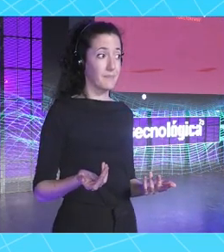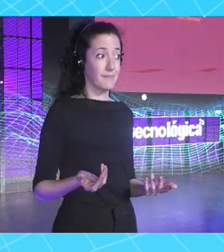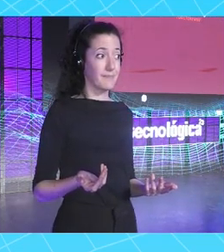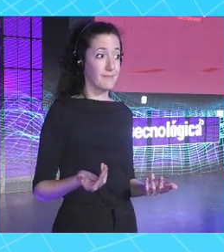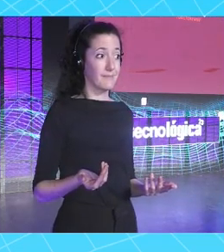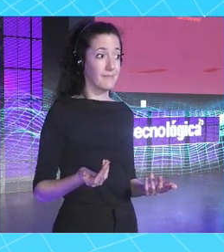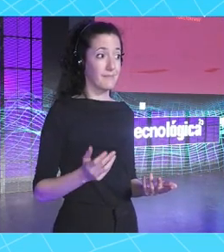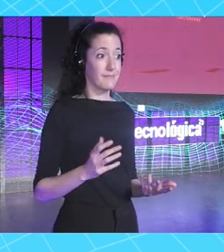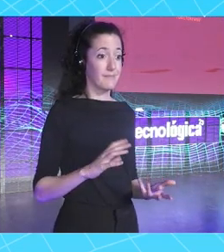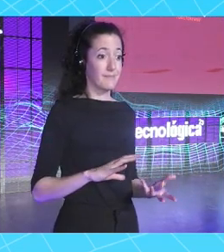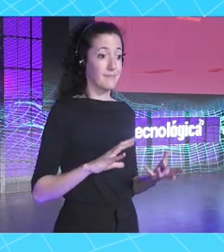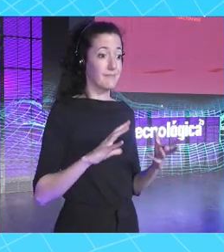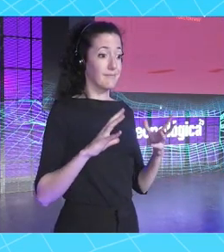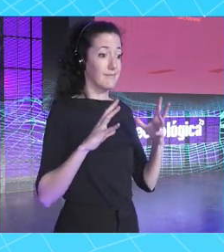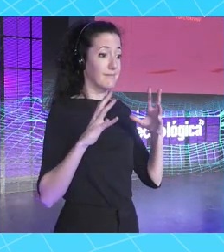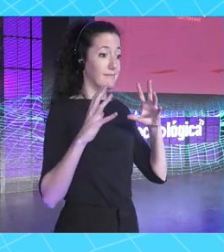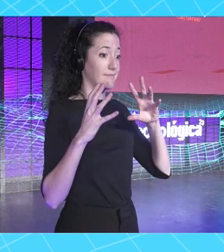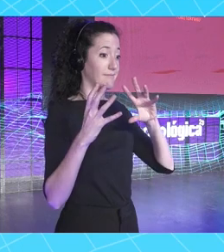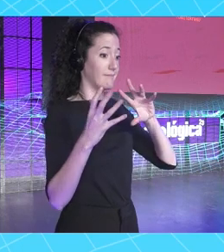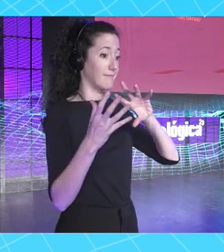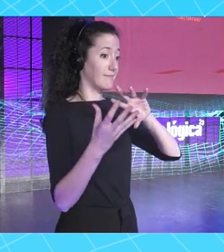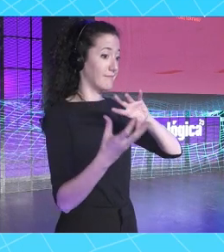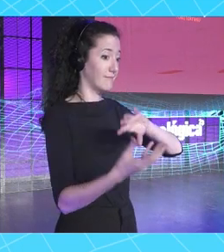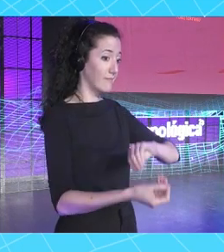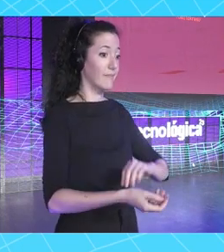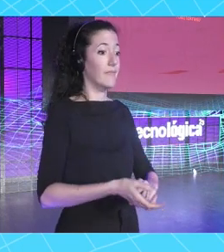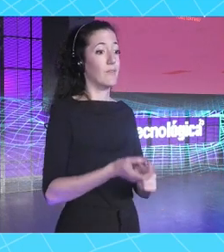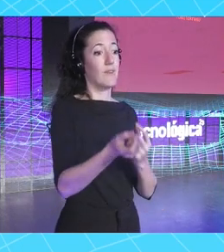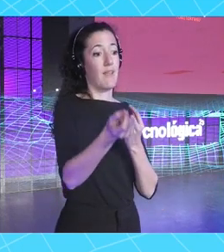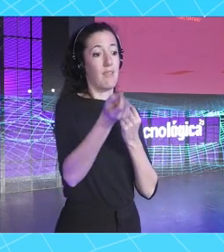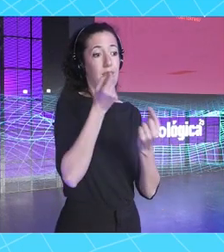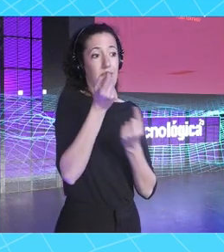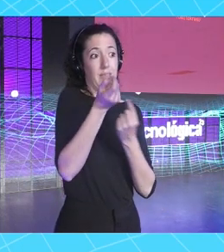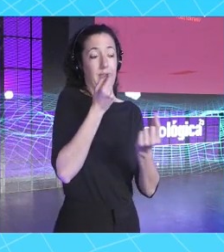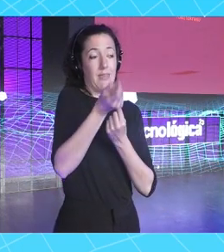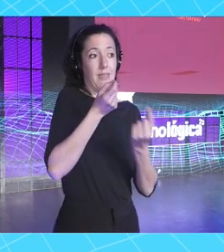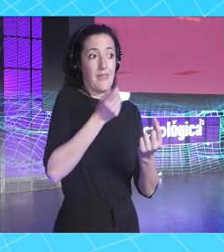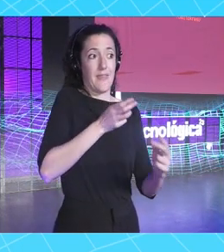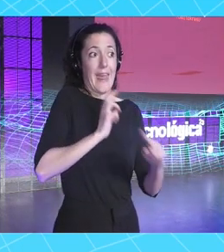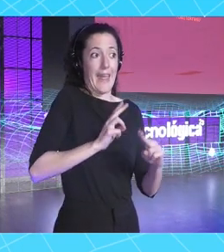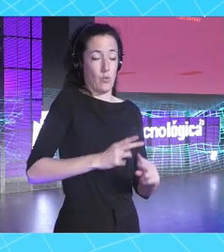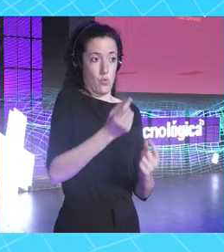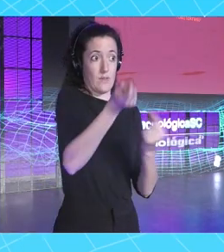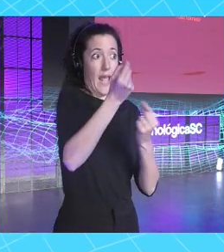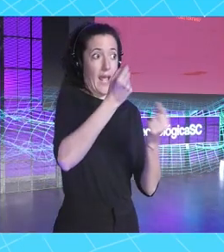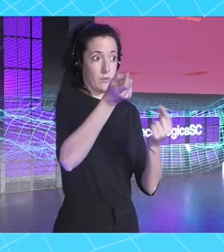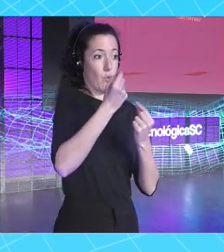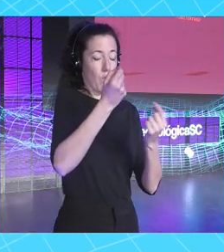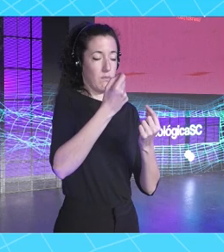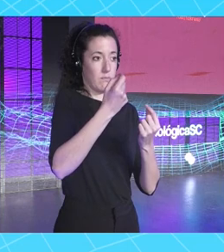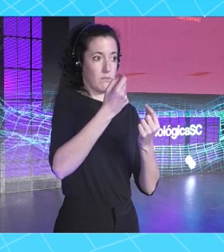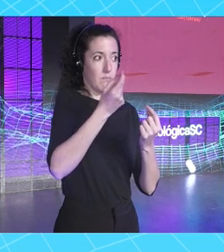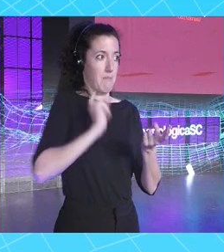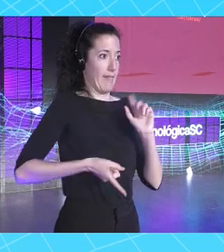datocracia no estamos queremos imponer al final que sean los datos los que los que guíen todas nuestras